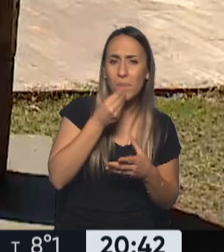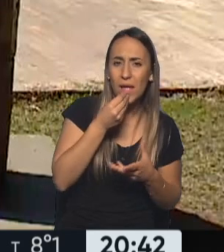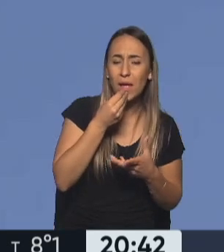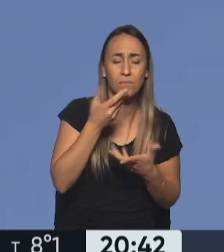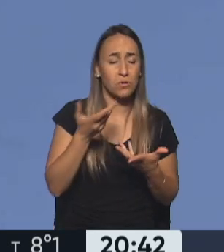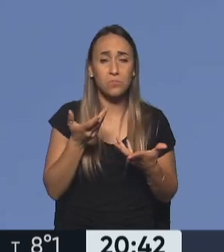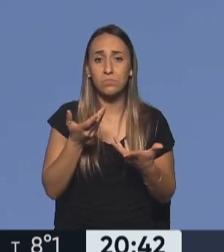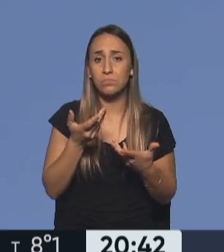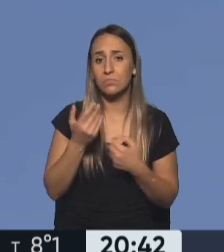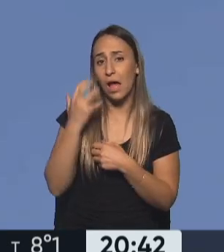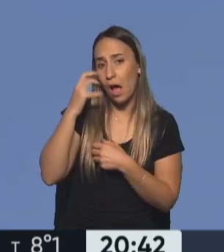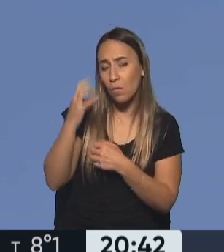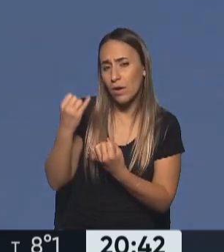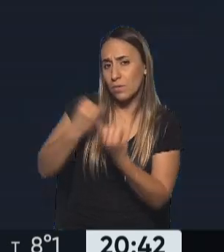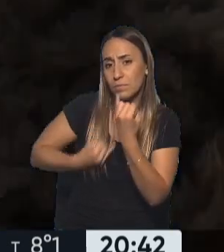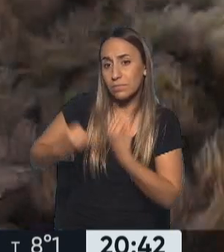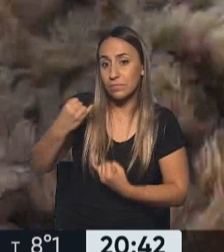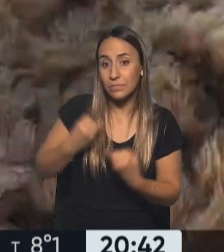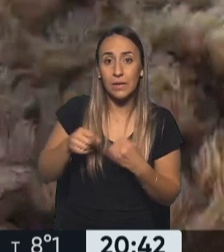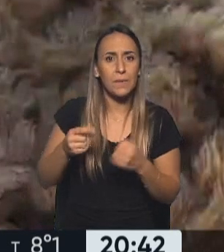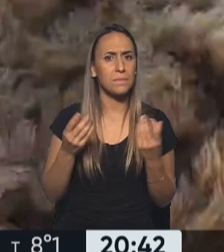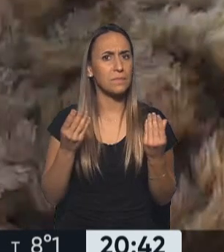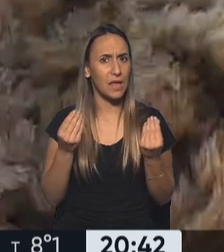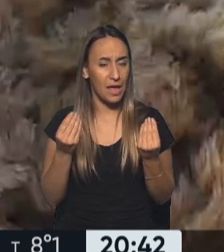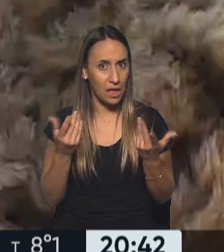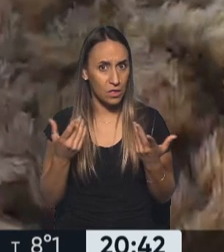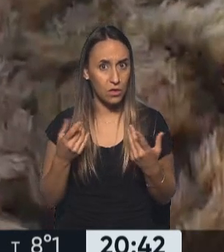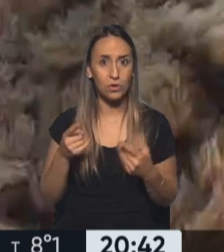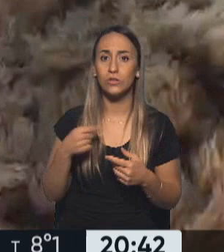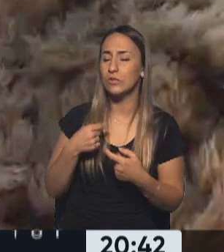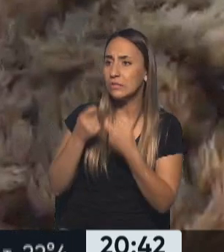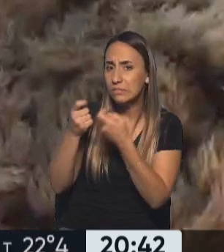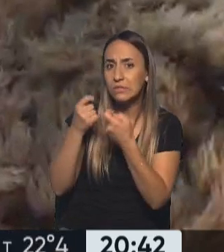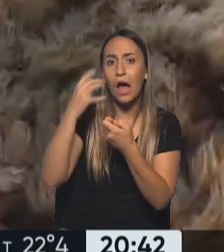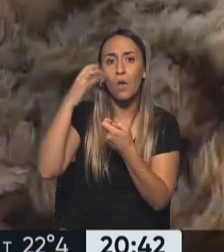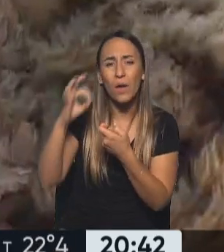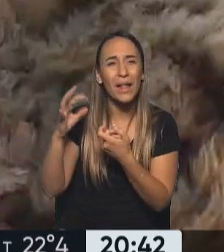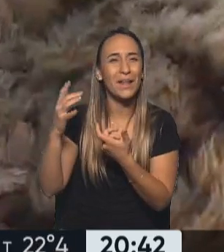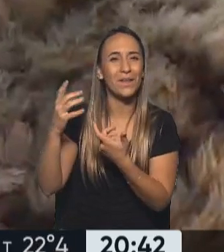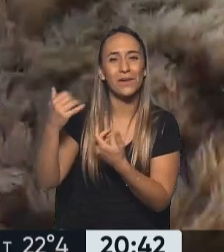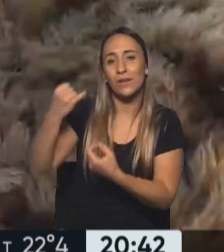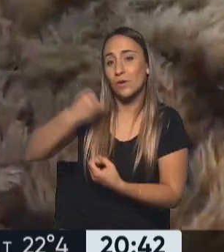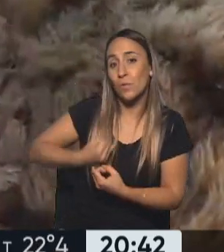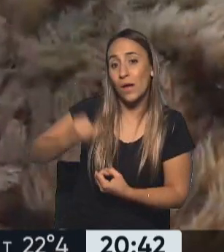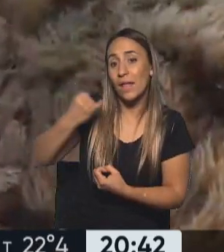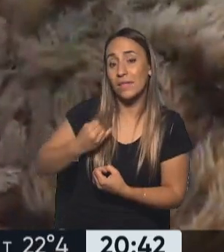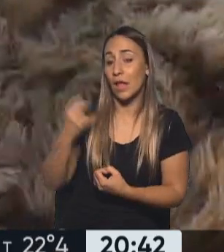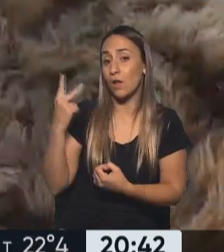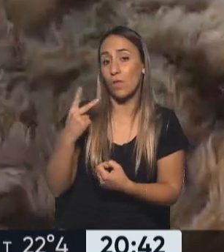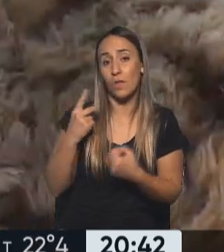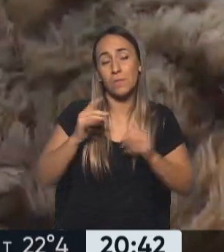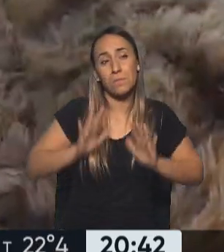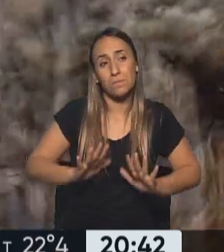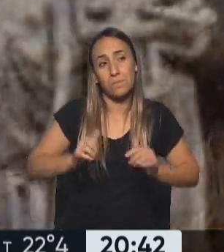todo eso. Tenía miedo para que le cuente mi abuelito. Y ahí nomás quedamos, una